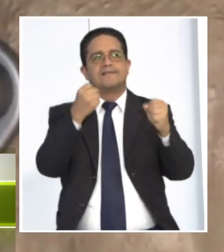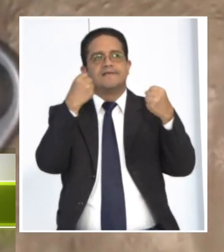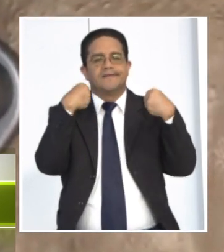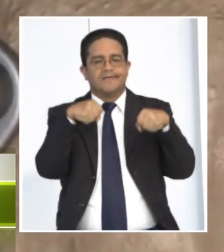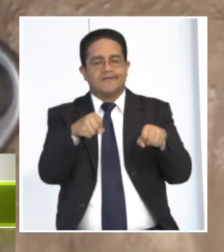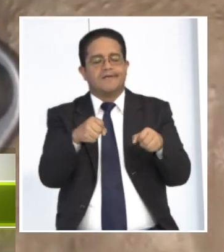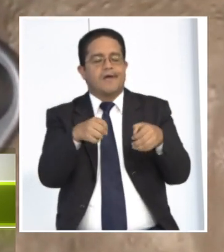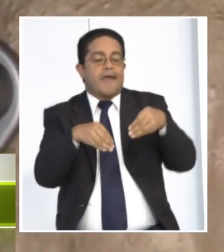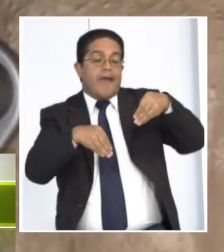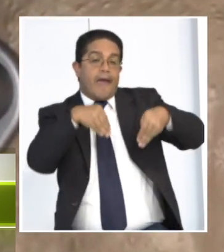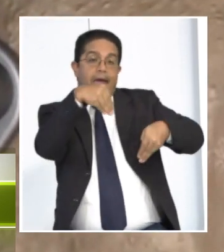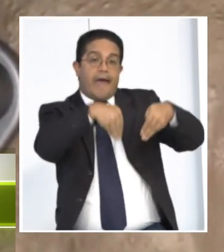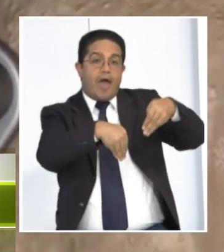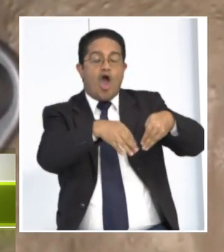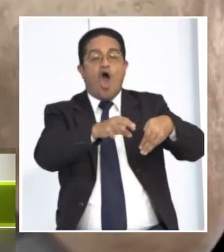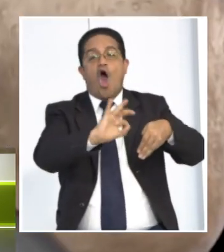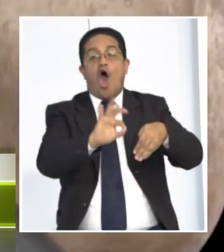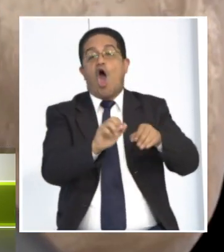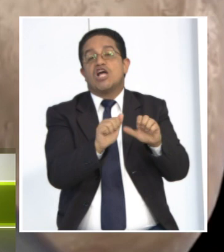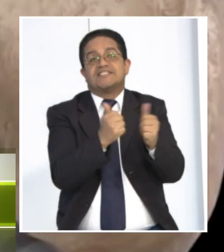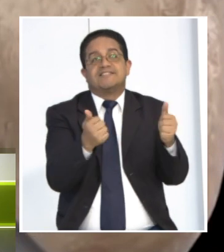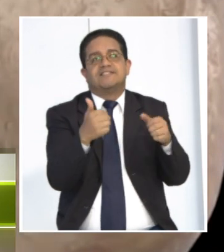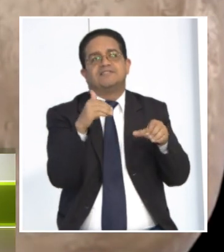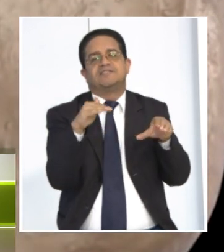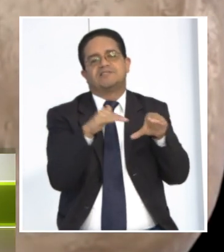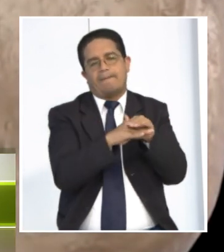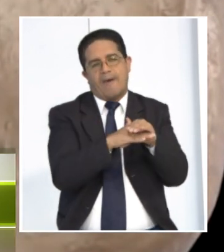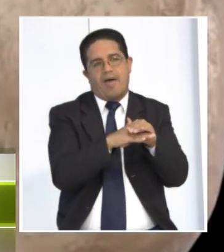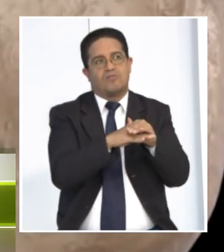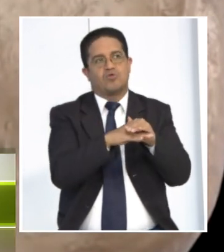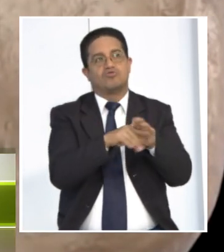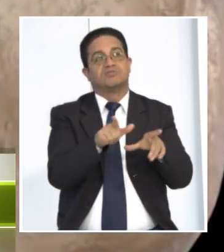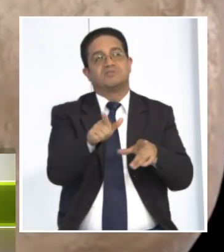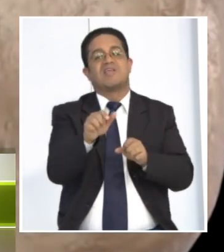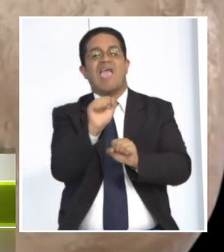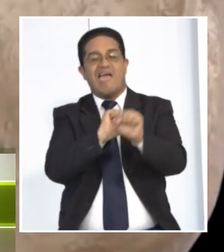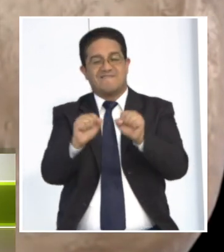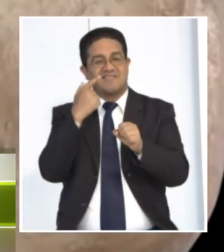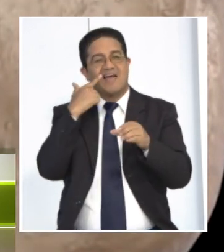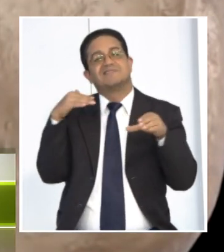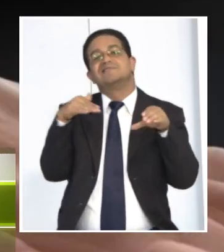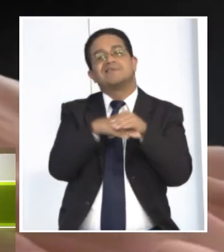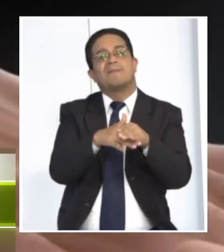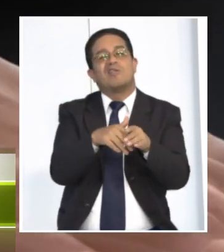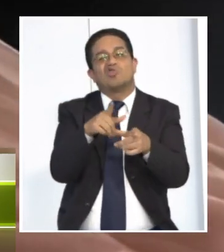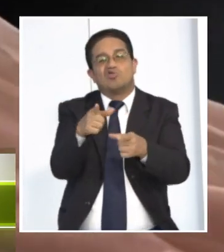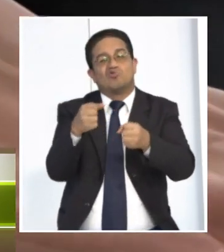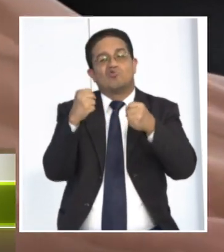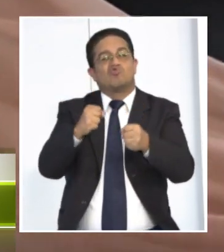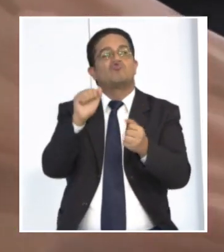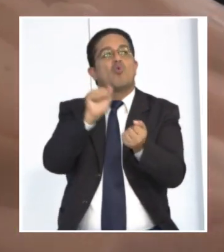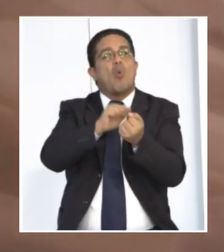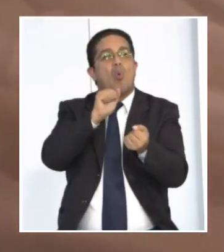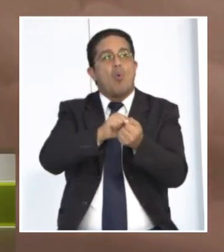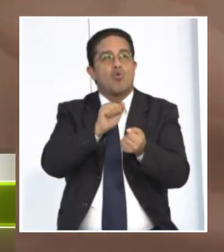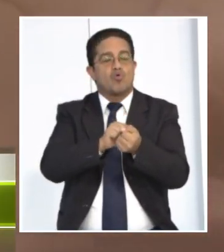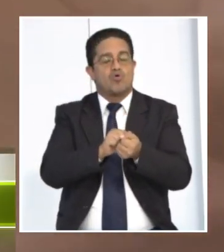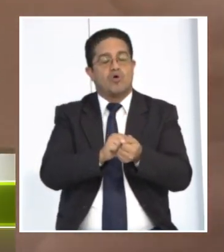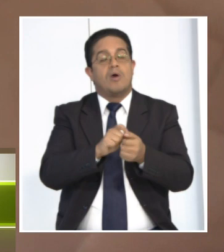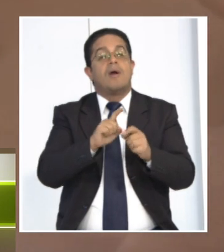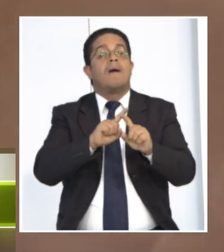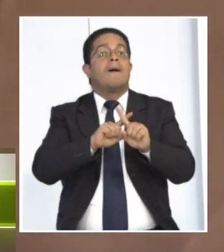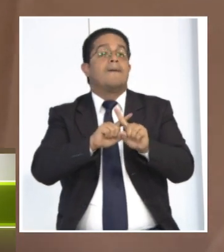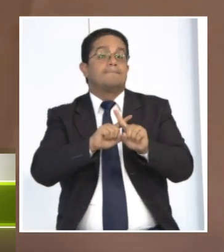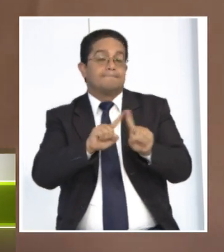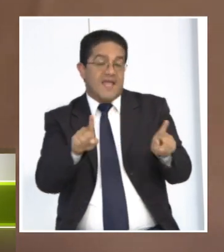de puntillas o descalzo por la casa, así como evitar el calzado inflexible. En el caso de pie plano rígido, si es